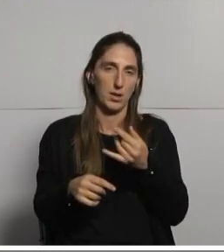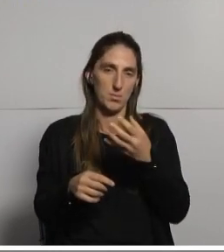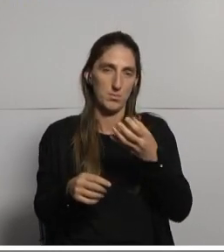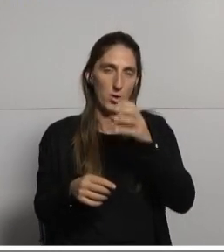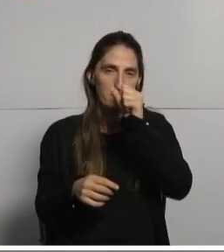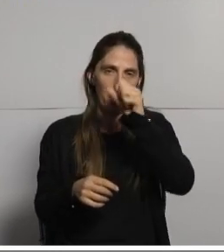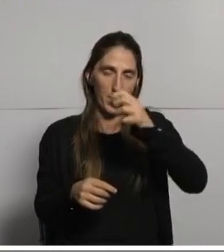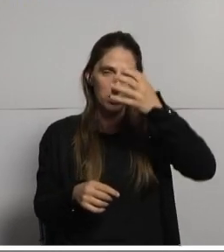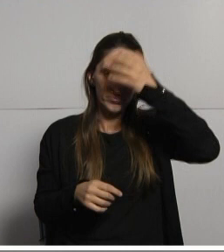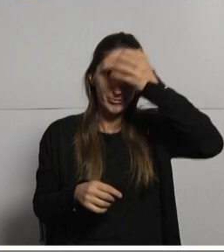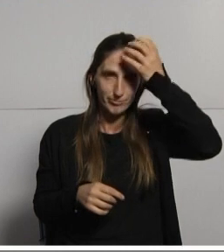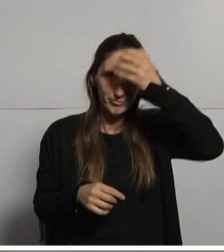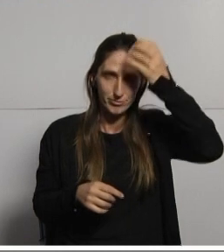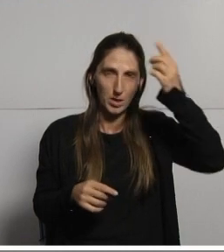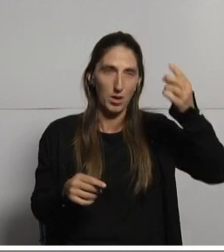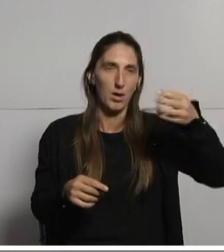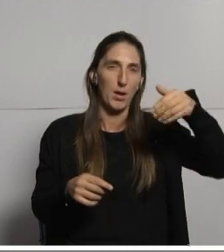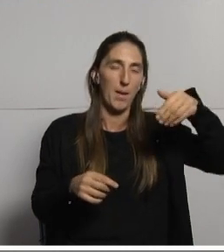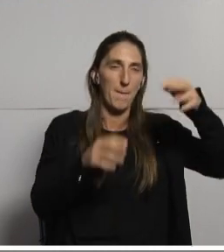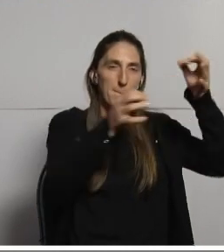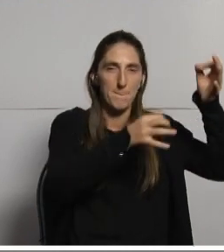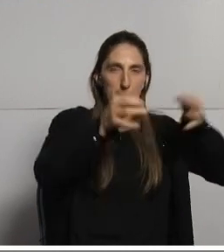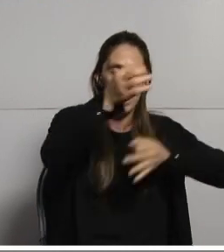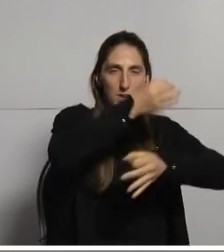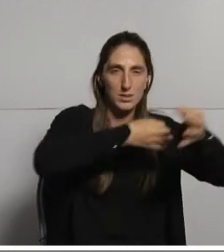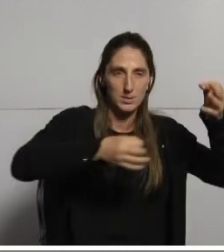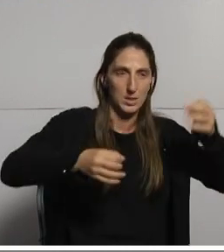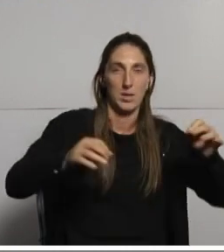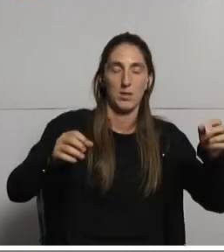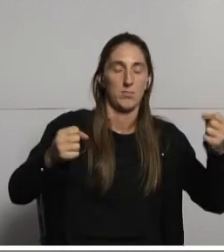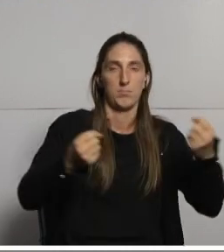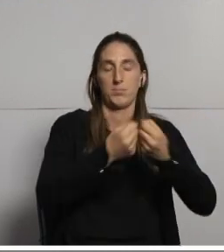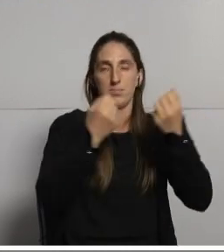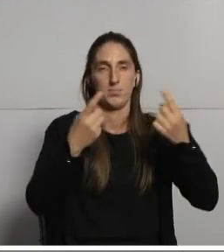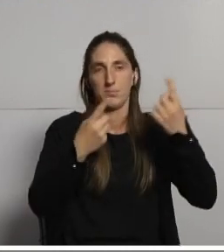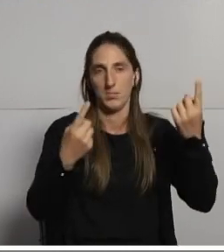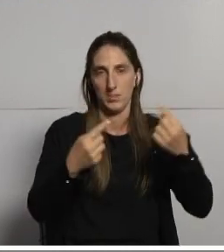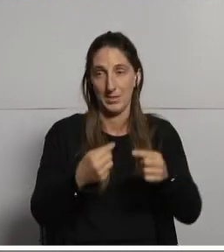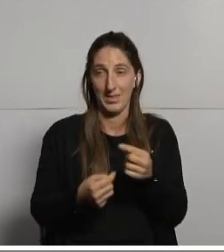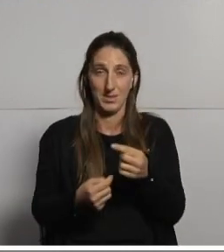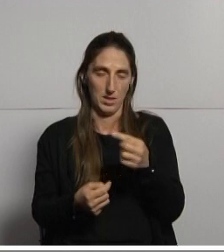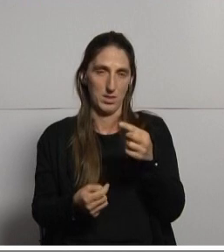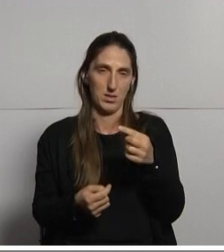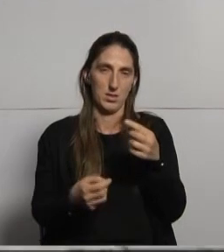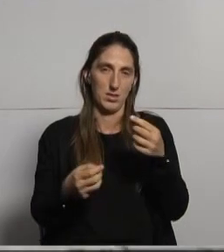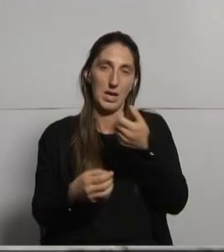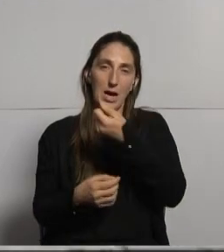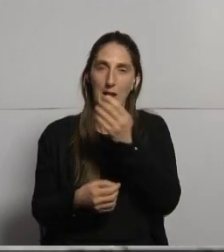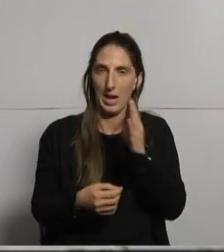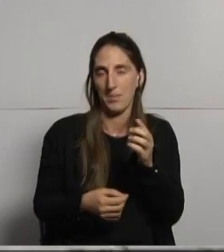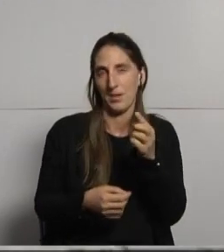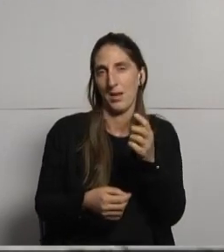frente cuando Marte está alineado con Saturno, pasa no sé qué fenómeno extraño. Y bueno, esta aplicación se trata de desmentir estas